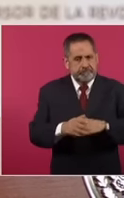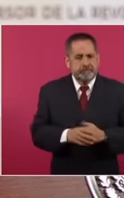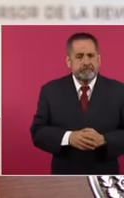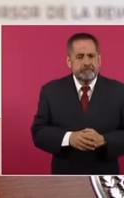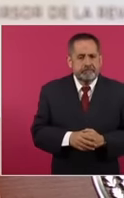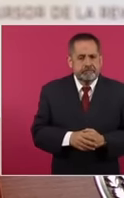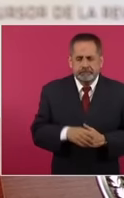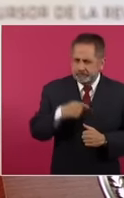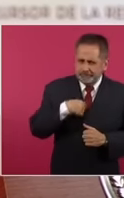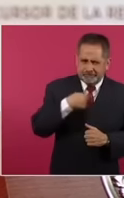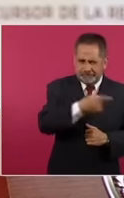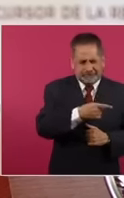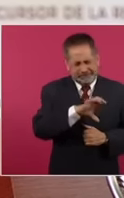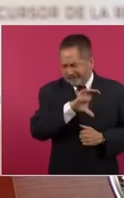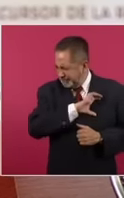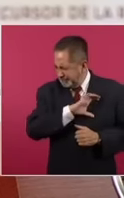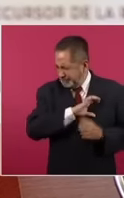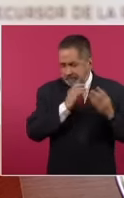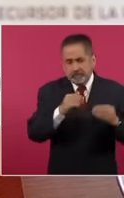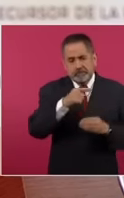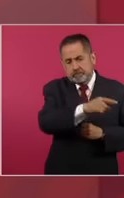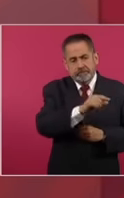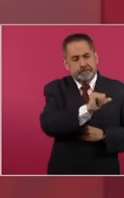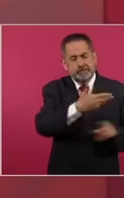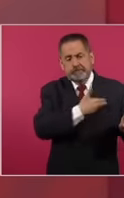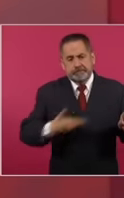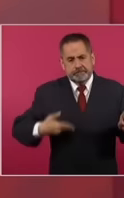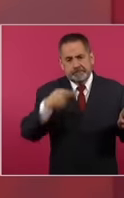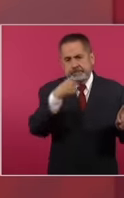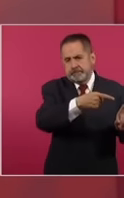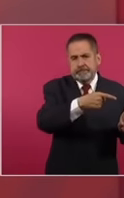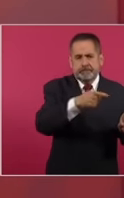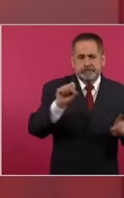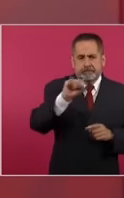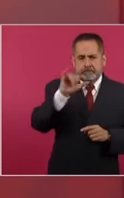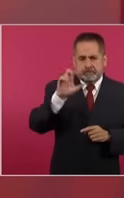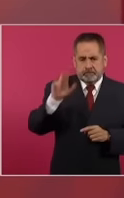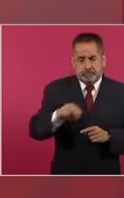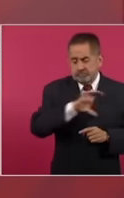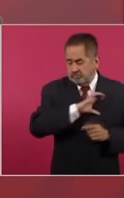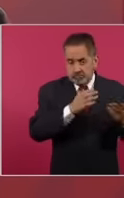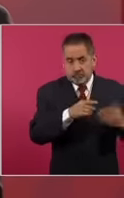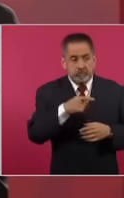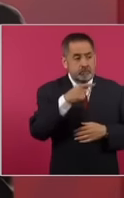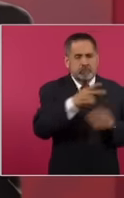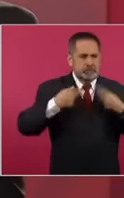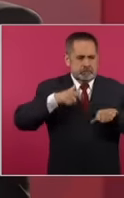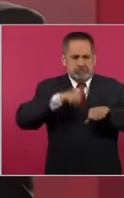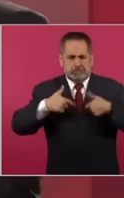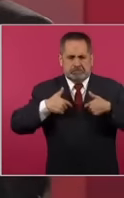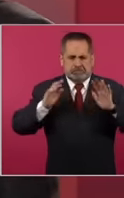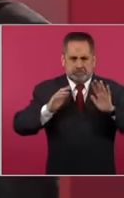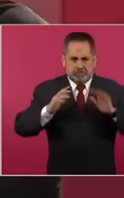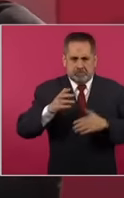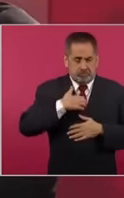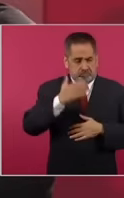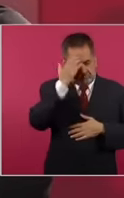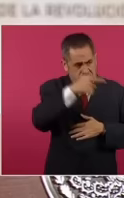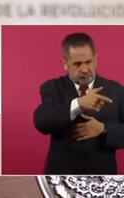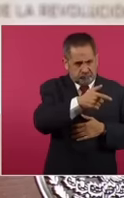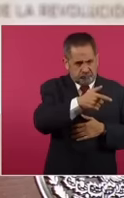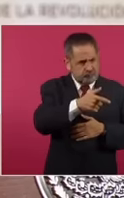y estimo muchísimo el residente de la suprema corte que más no es un asunto personal es que por ser un